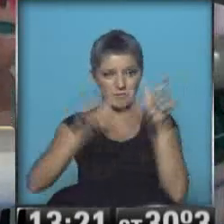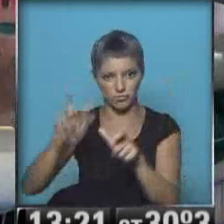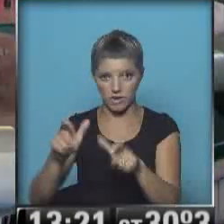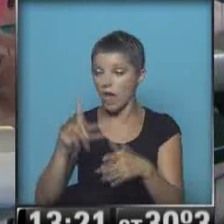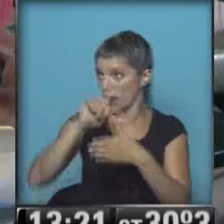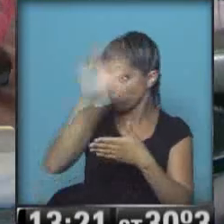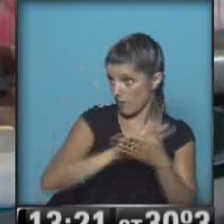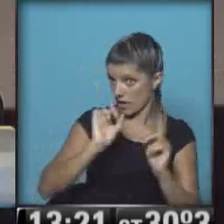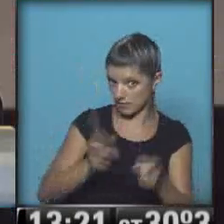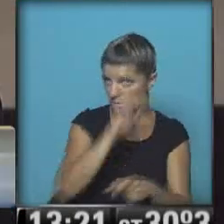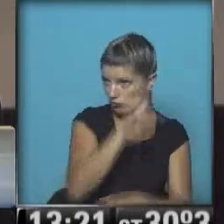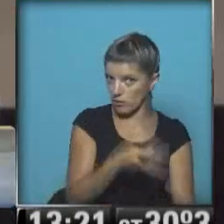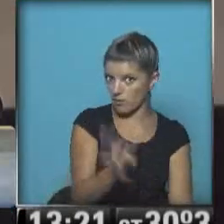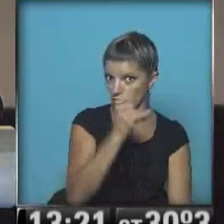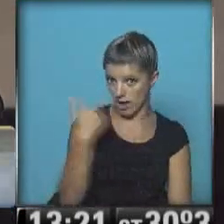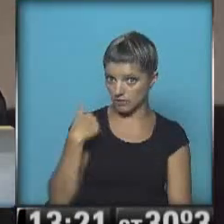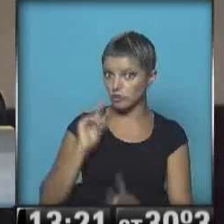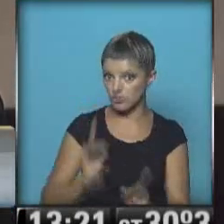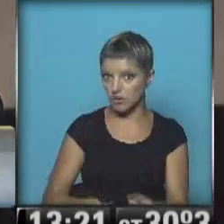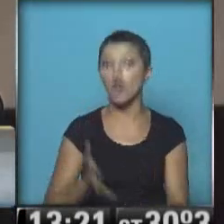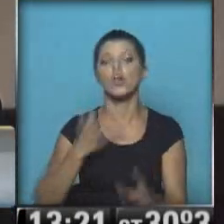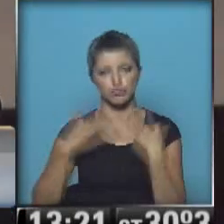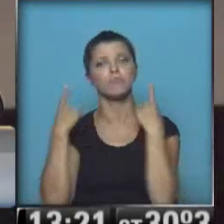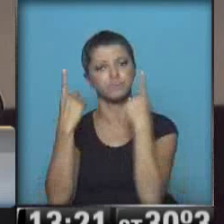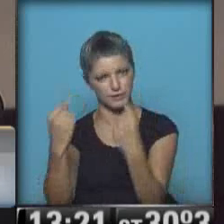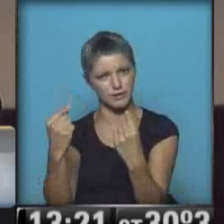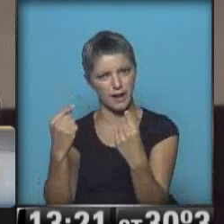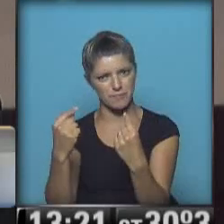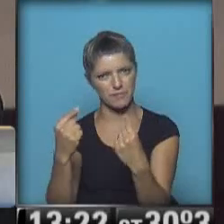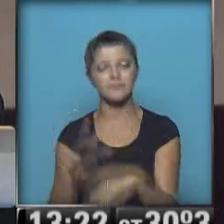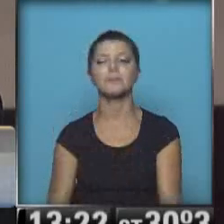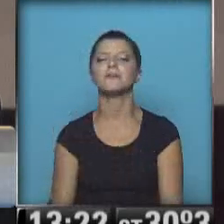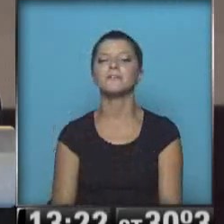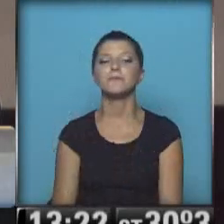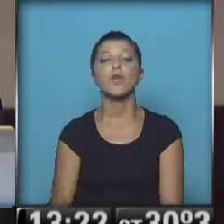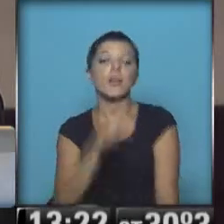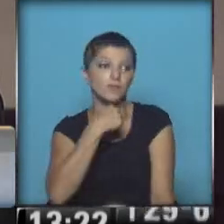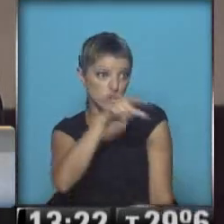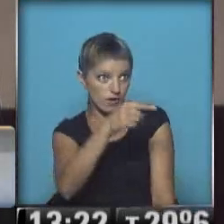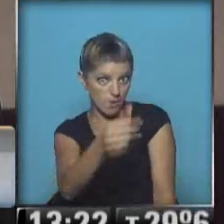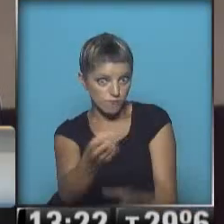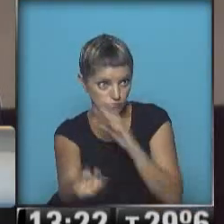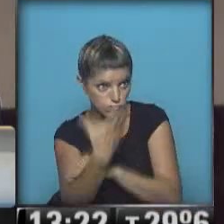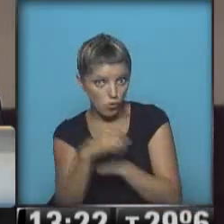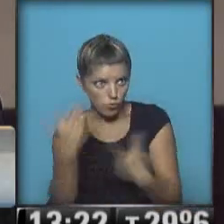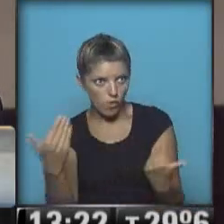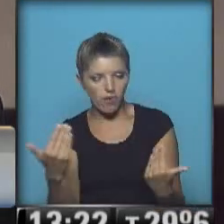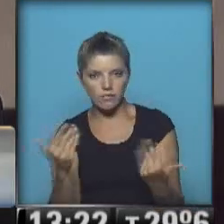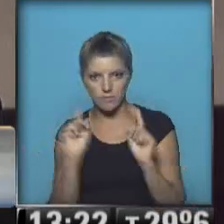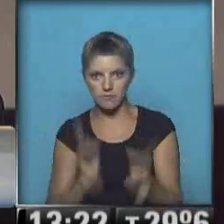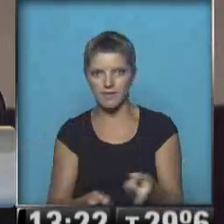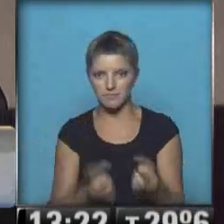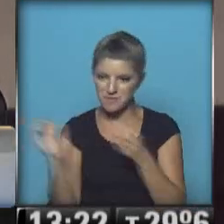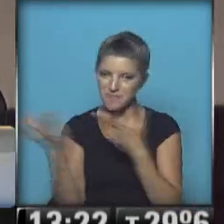latinoamericanos inclusive argentinos a pesar de nuestra crítica a la señor si tien si tienen Para proponer incógnita que la propongan